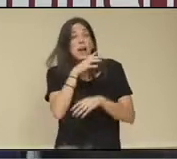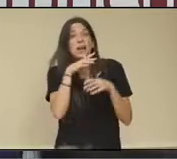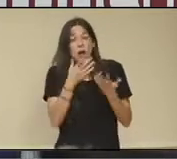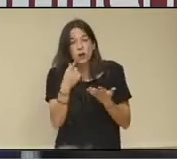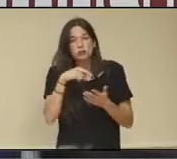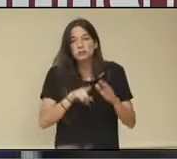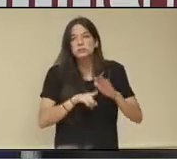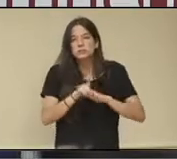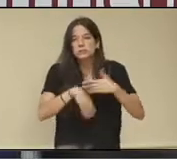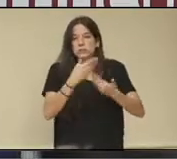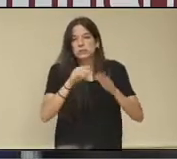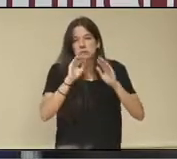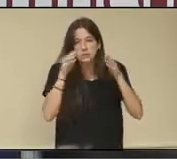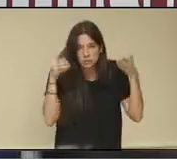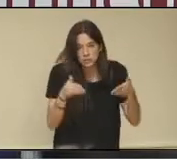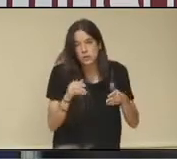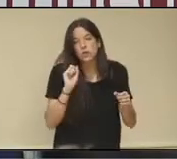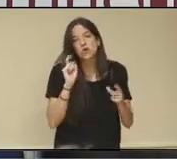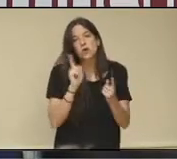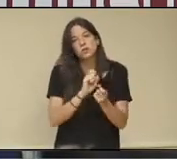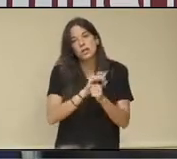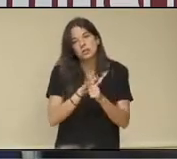empezado a desarrollar frente a SARS-2.